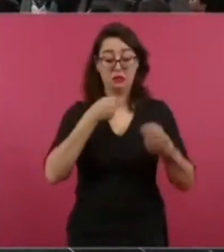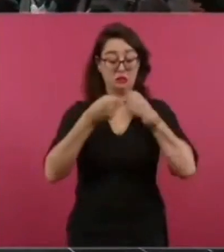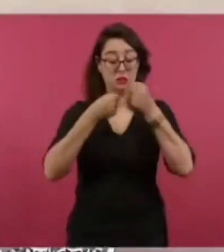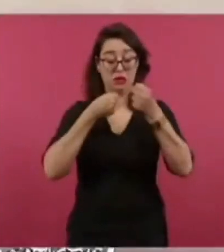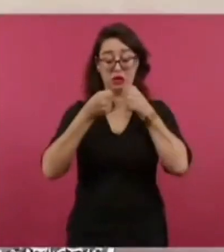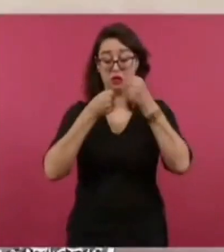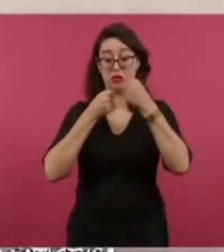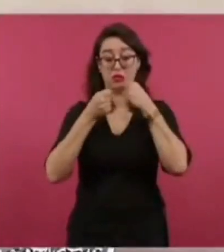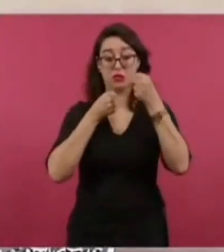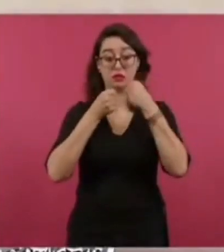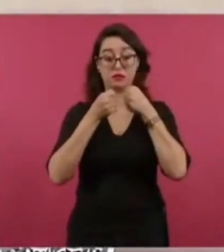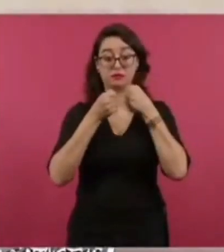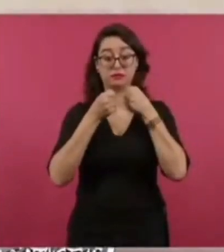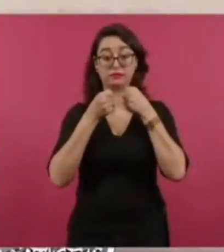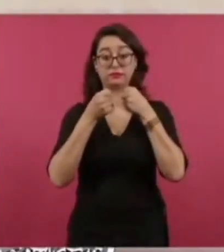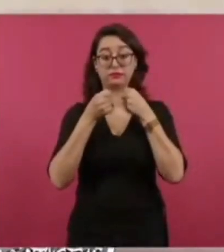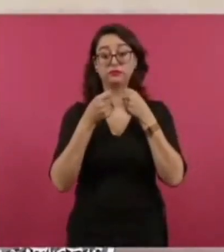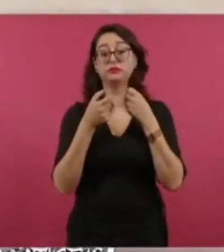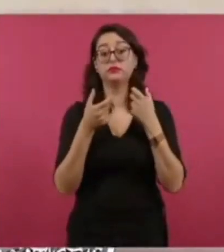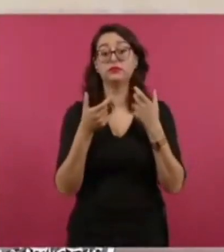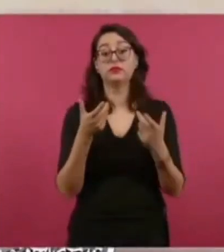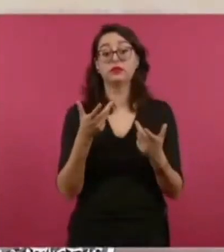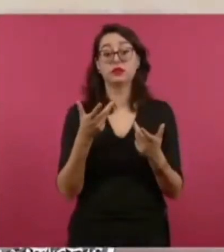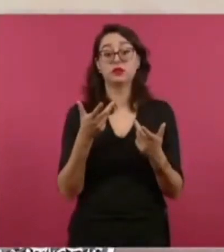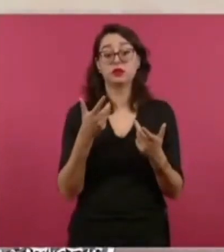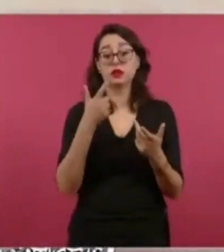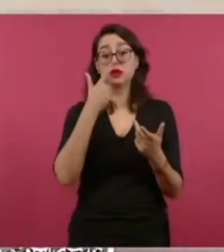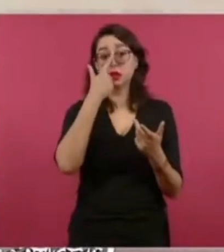Respetarnos, amarnos, todos.